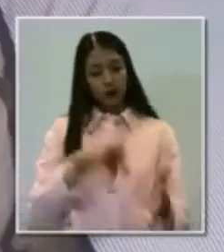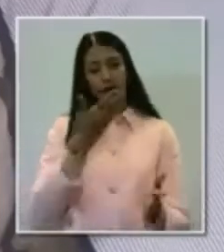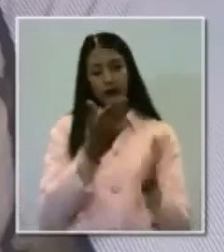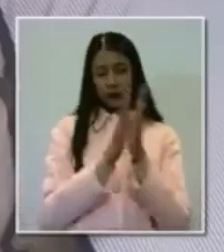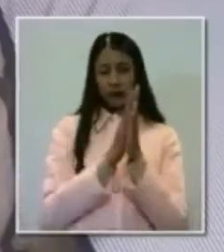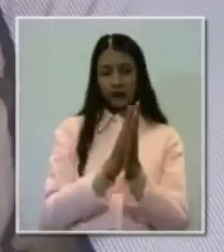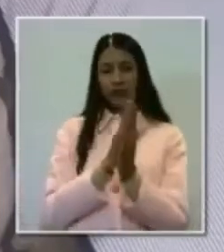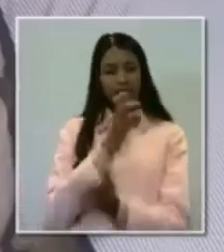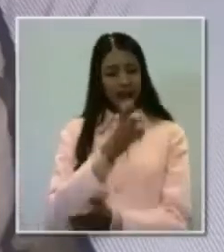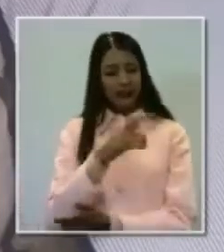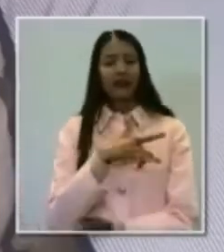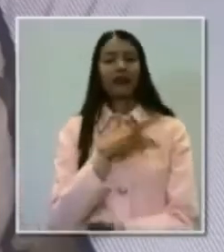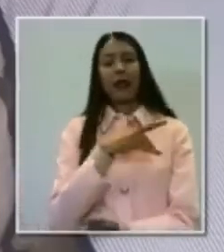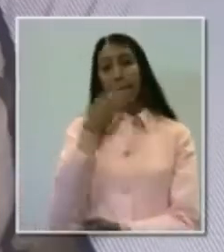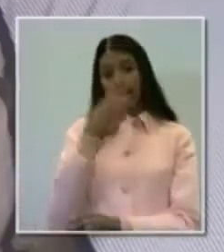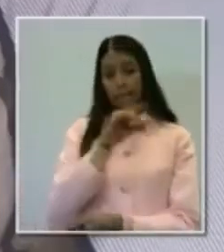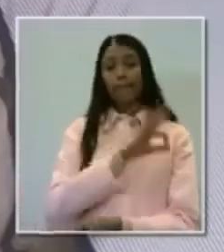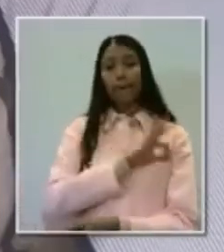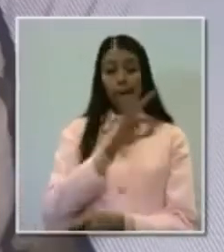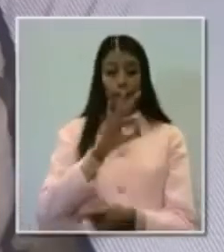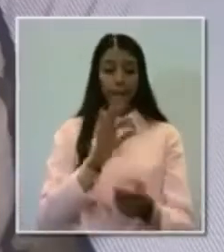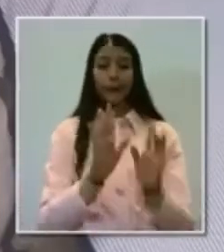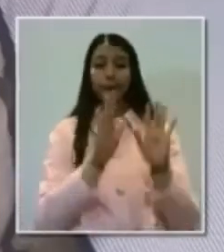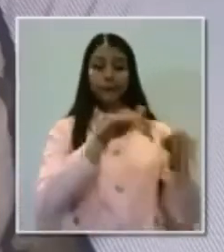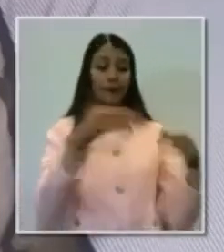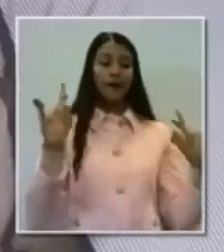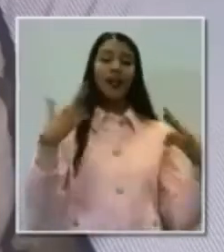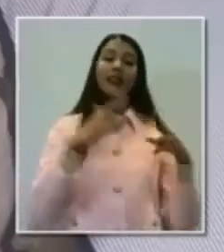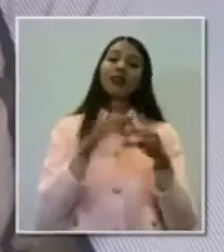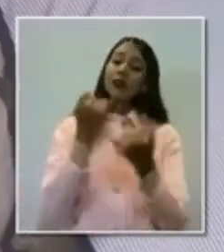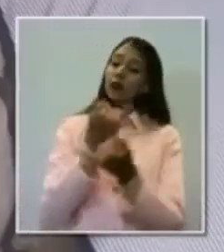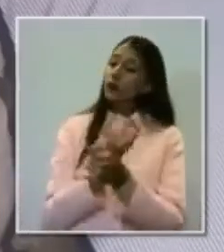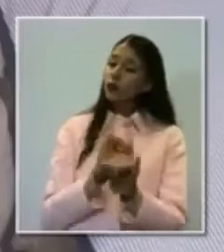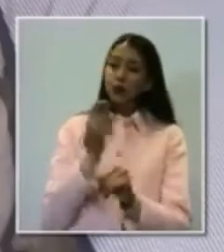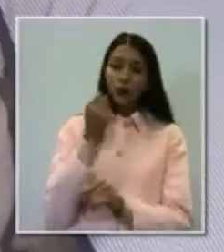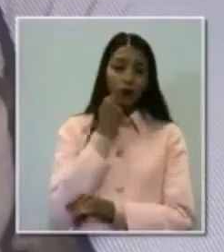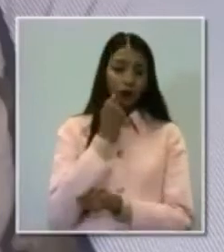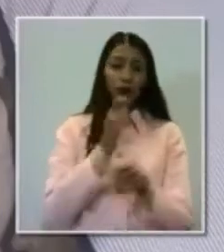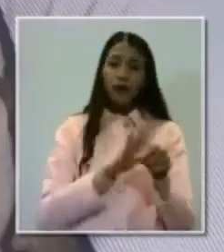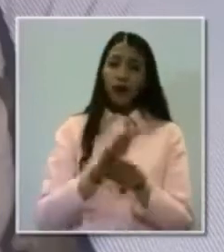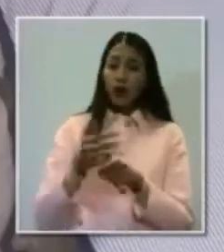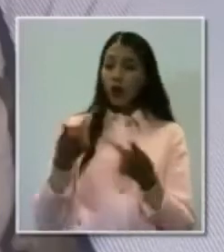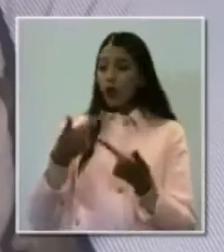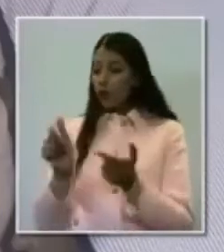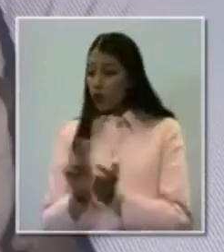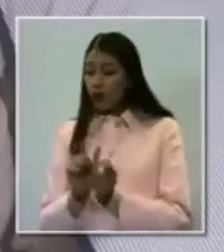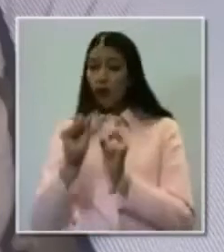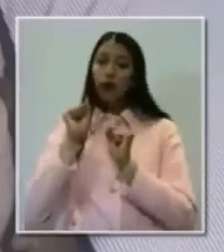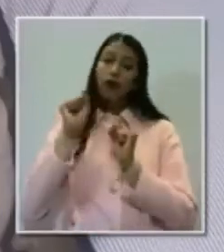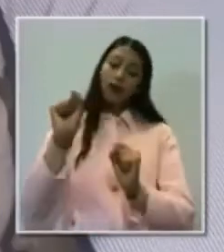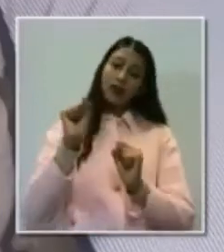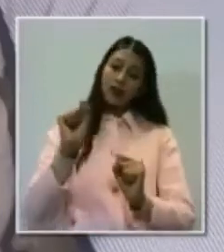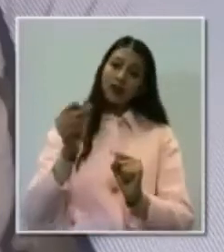pedirle esa sensibilidad para que permitan el ingreso a los maestros independientemente de la expresión sindical que sea.